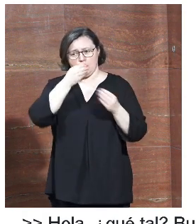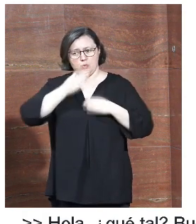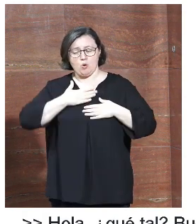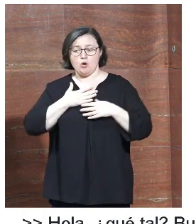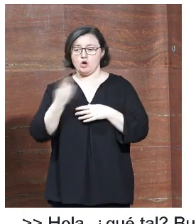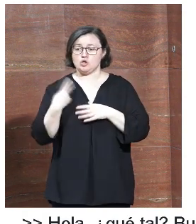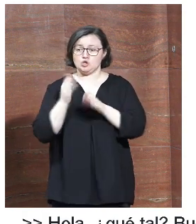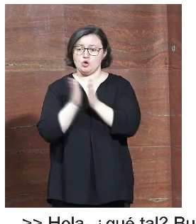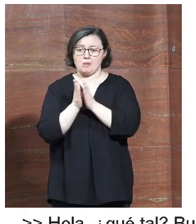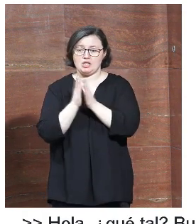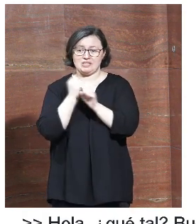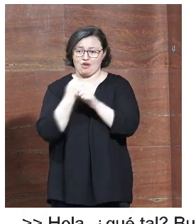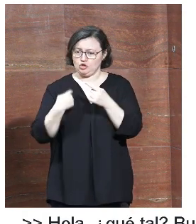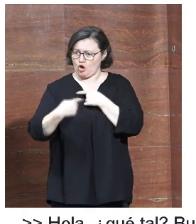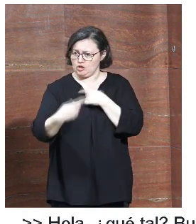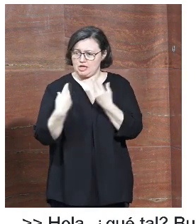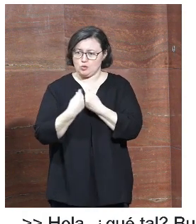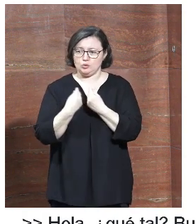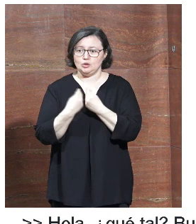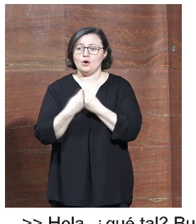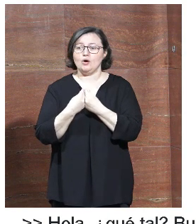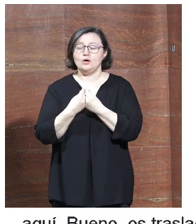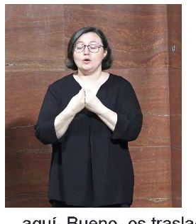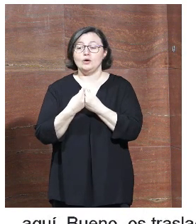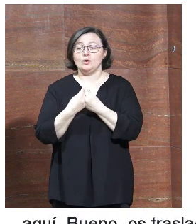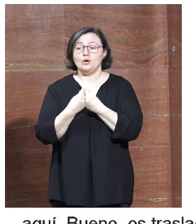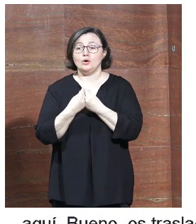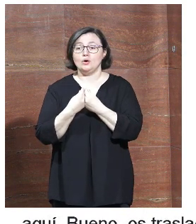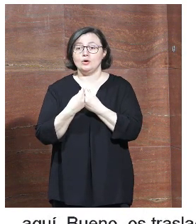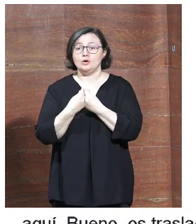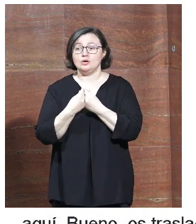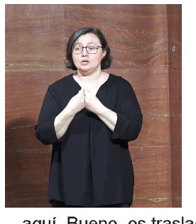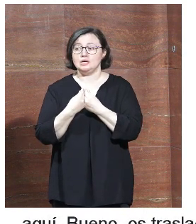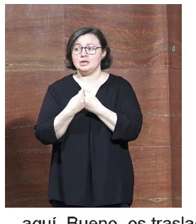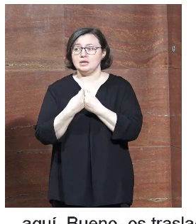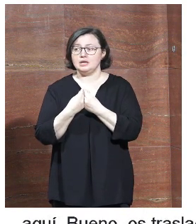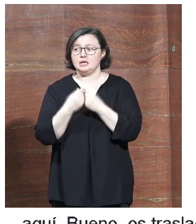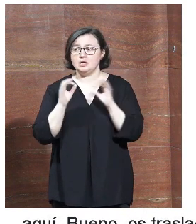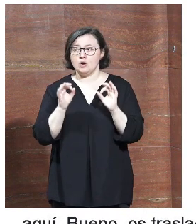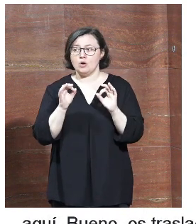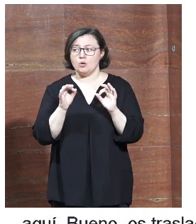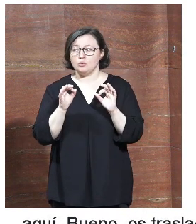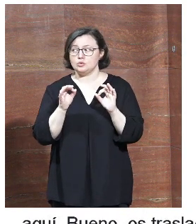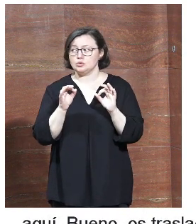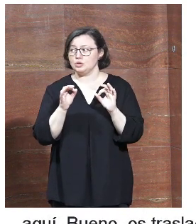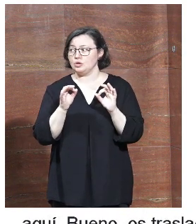de trabajo y de vida, o sea que más o menos yo creo que aceptaré a transmitir lo que